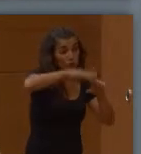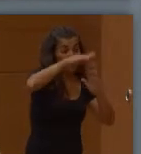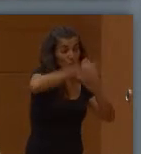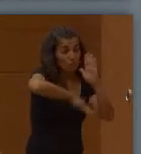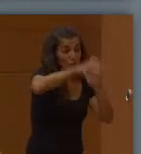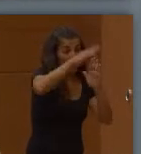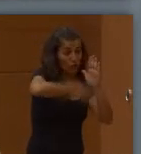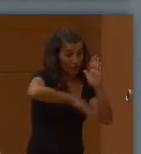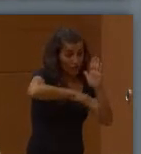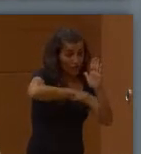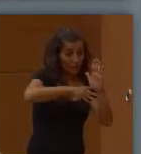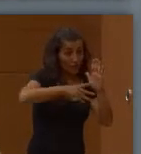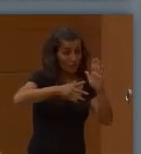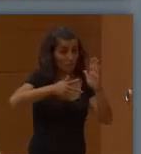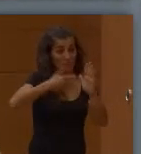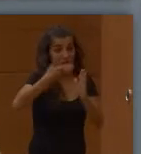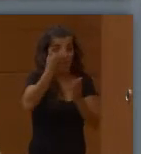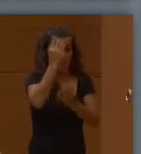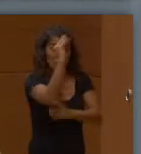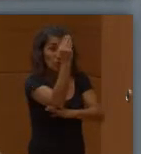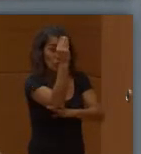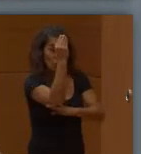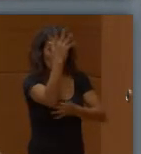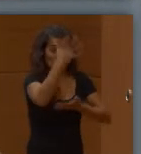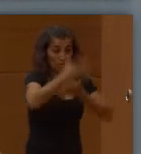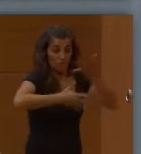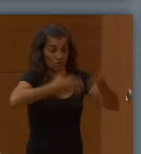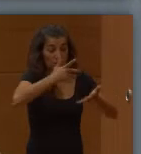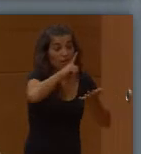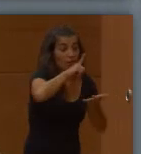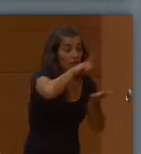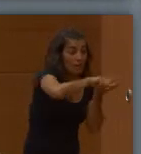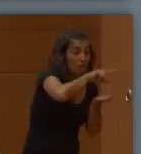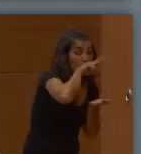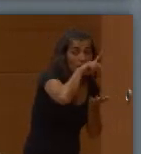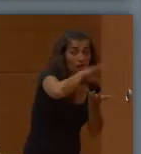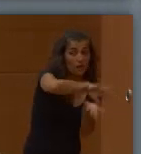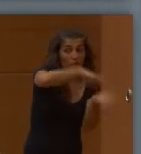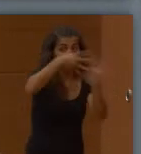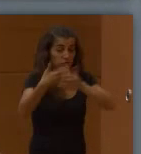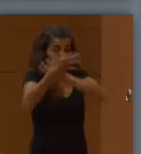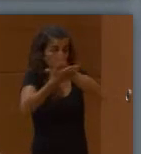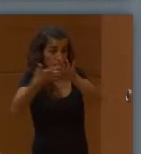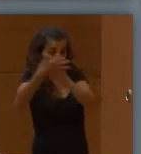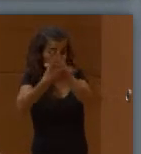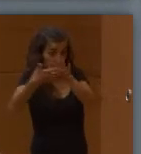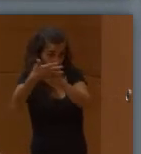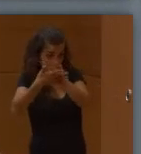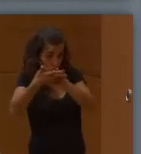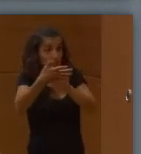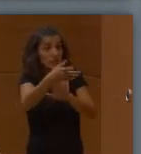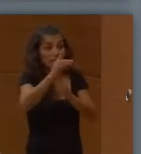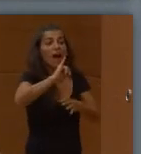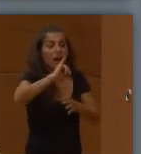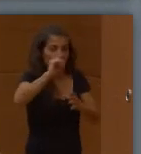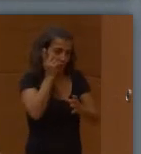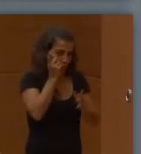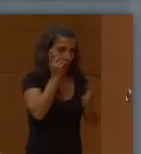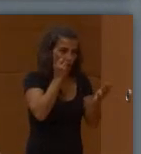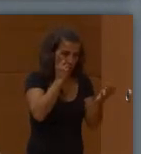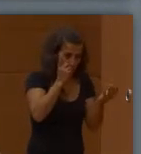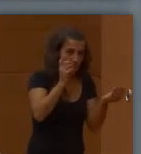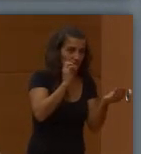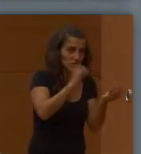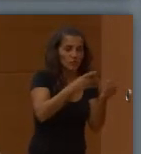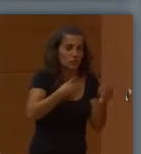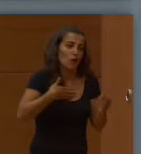oral a lengua de signos, de manera que bueno, tiene su cabida en páginas web, en aplicaciones móviles. No quisiera con